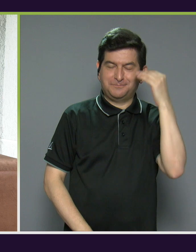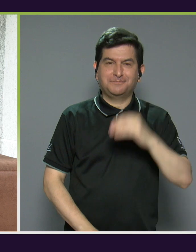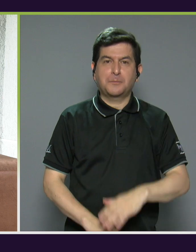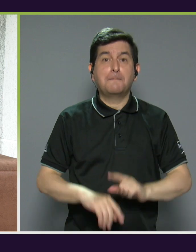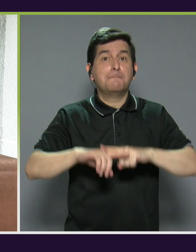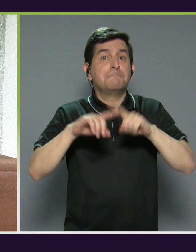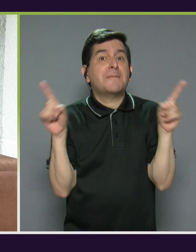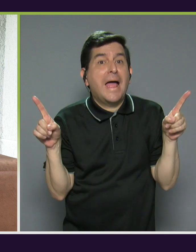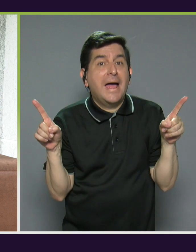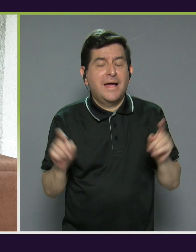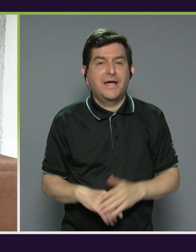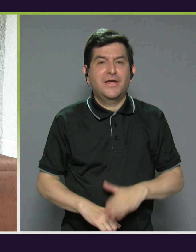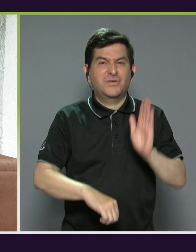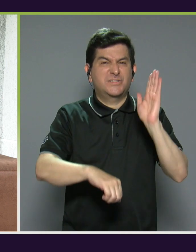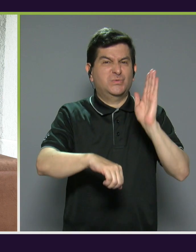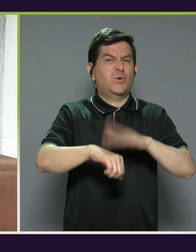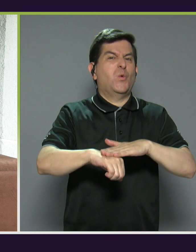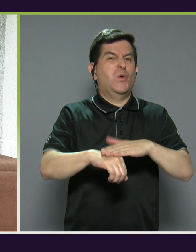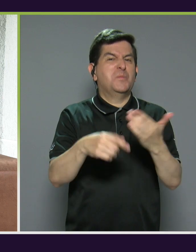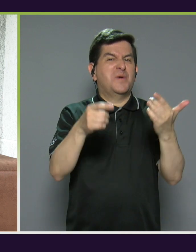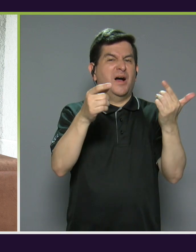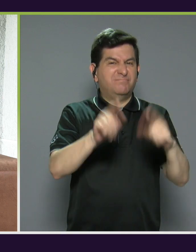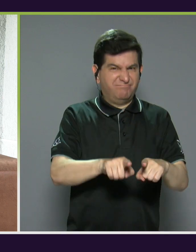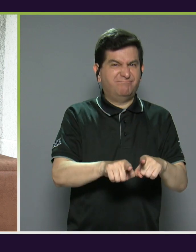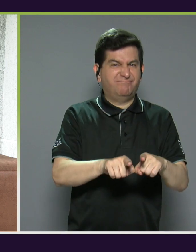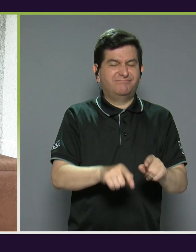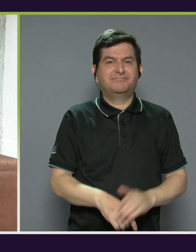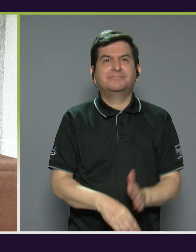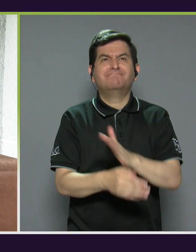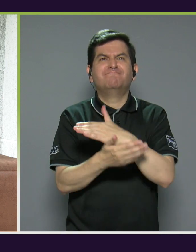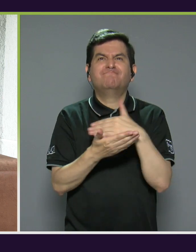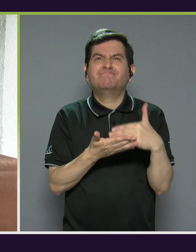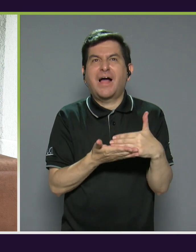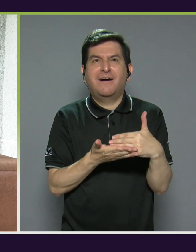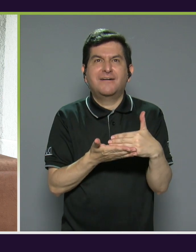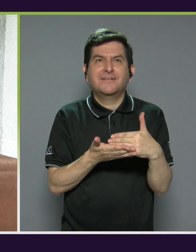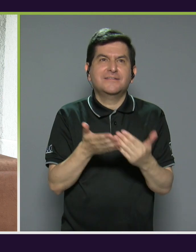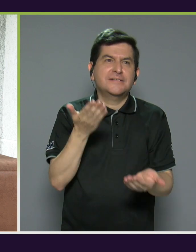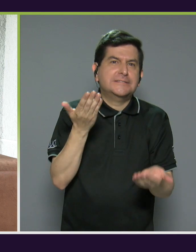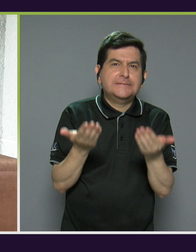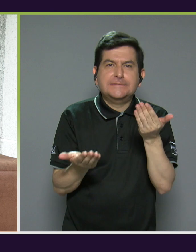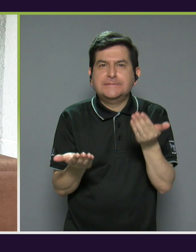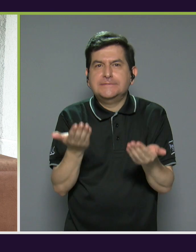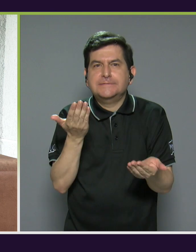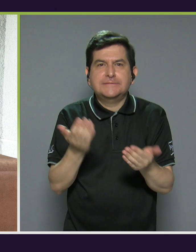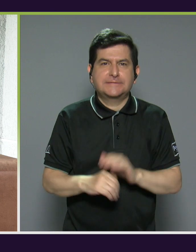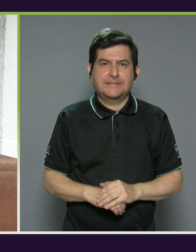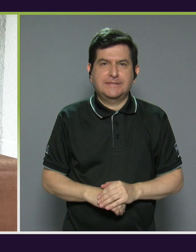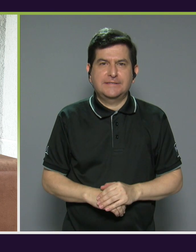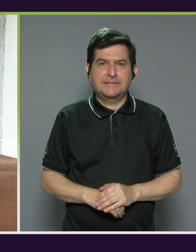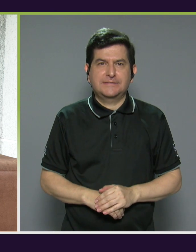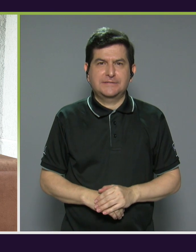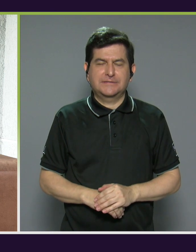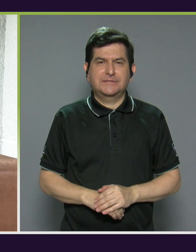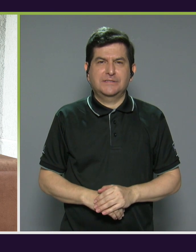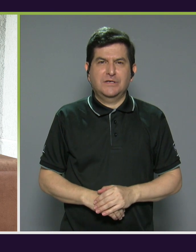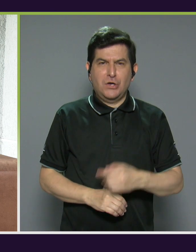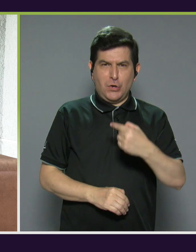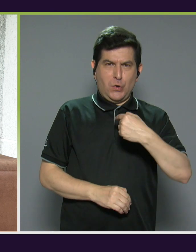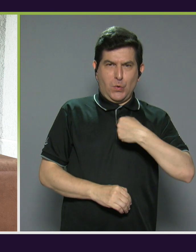viviendo, pero la culpabilidad se da, la parte de esa